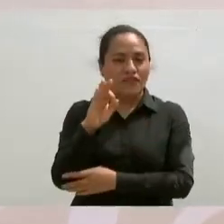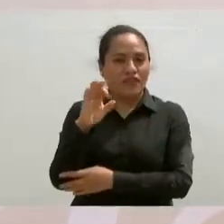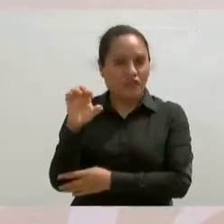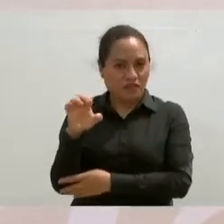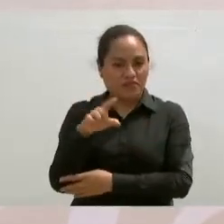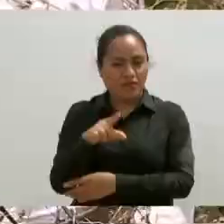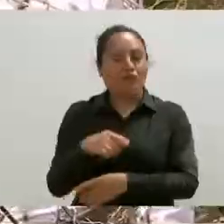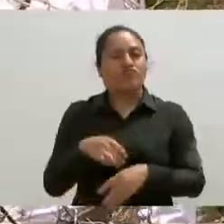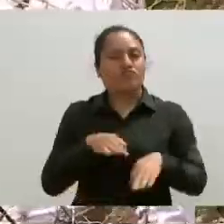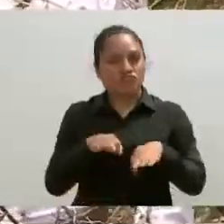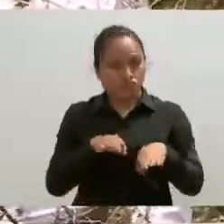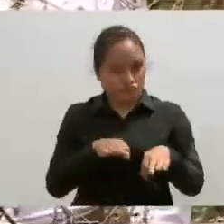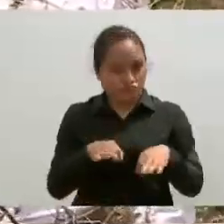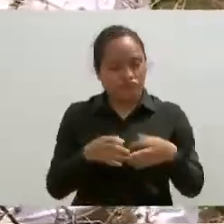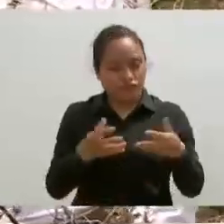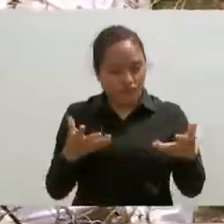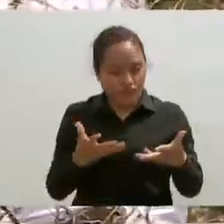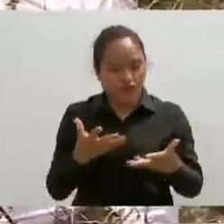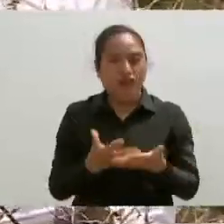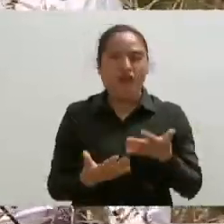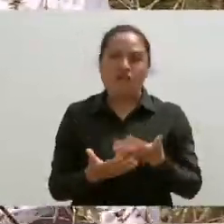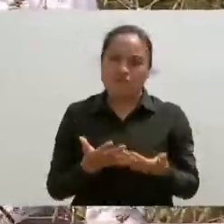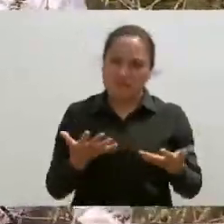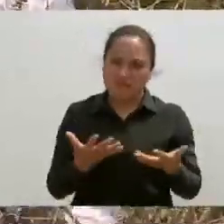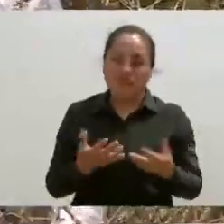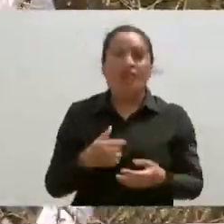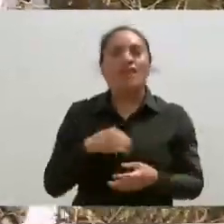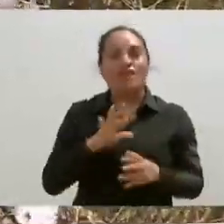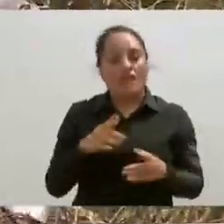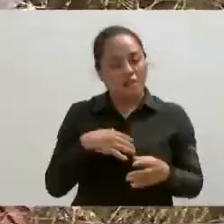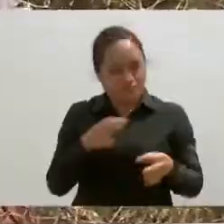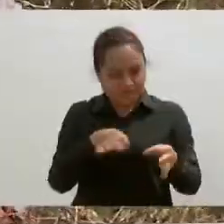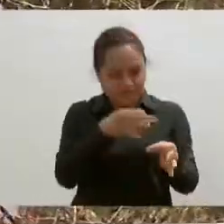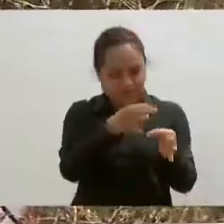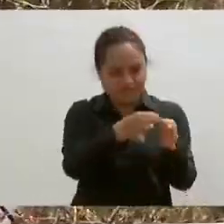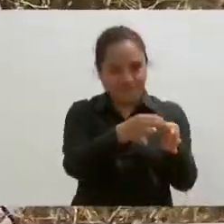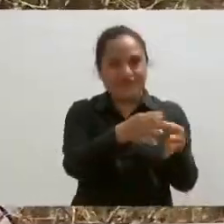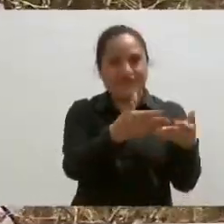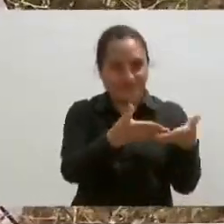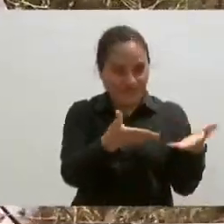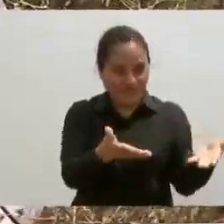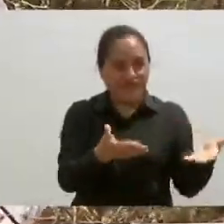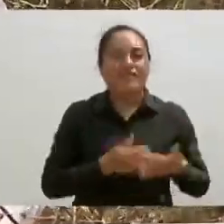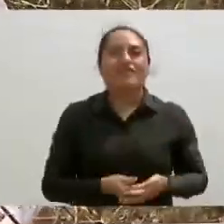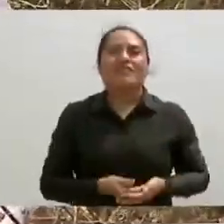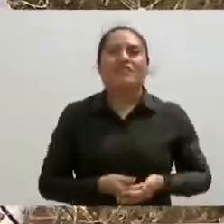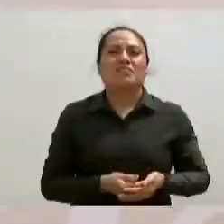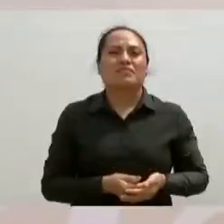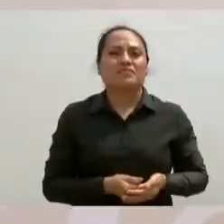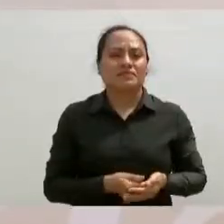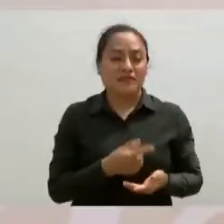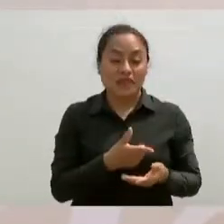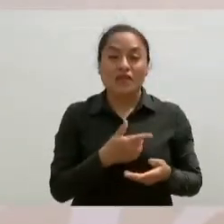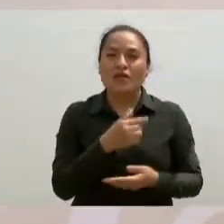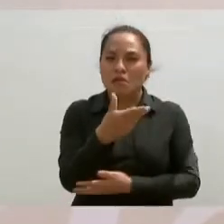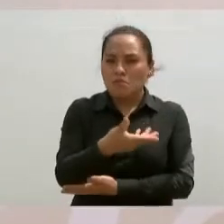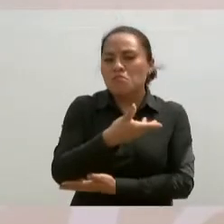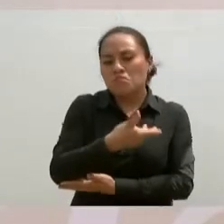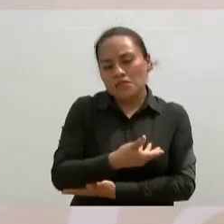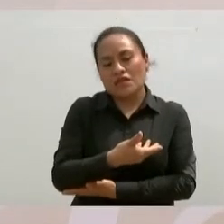electricistas. Y ya les cumplimos porque me